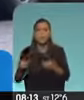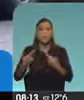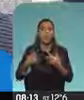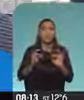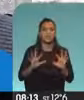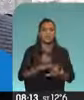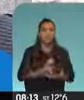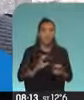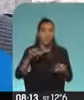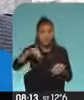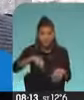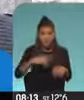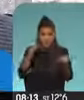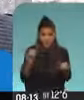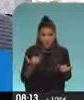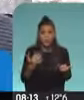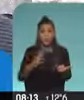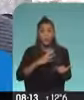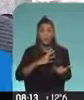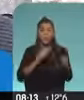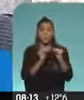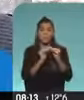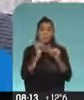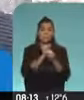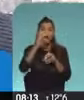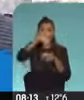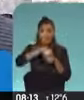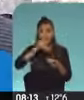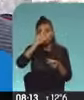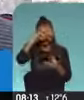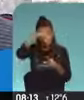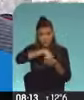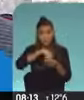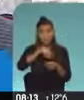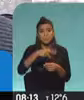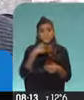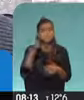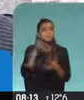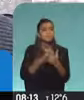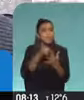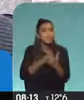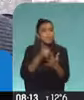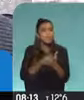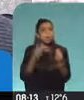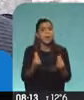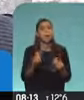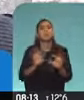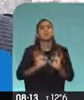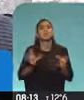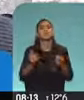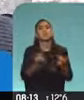licencias. Actualmente tenemos todavía compañeros trabajando adentro del hospital que están peleando para que den su